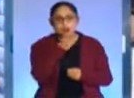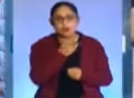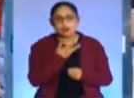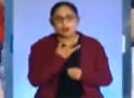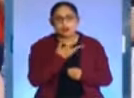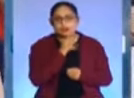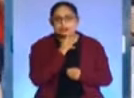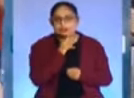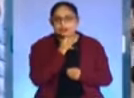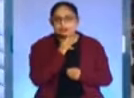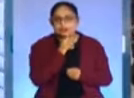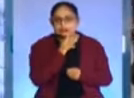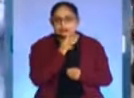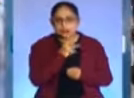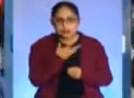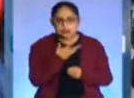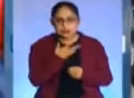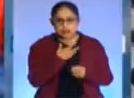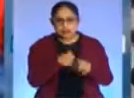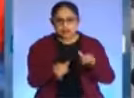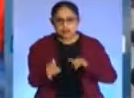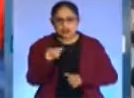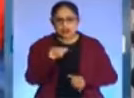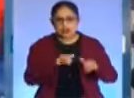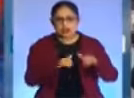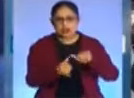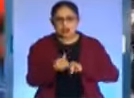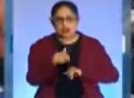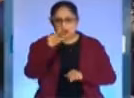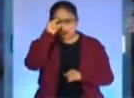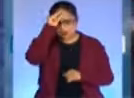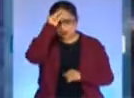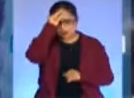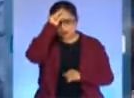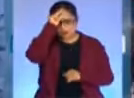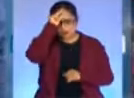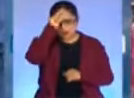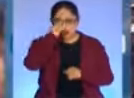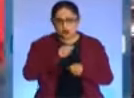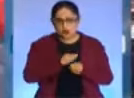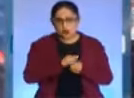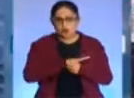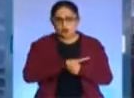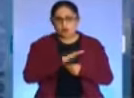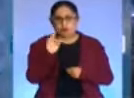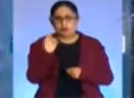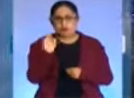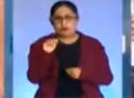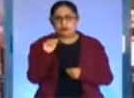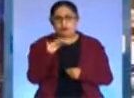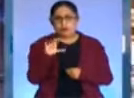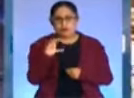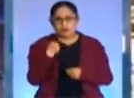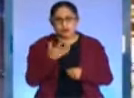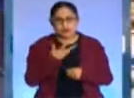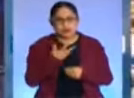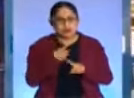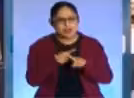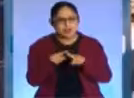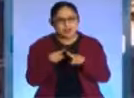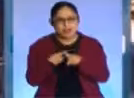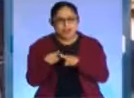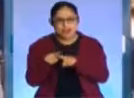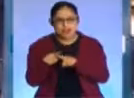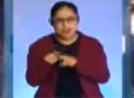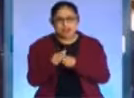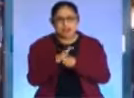de preocupación. A decir del químico farmacobiólogo experto en el tema COVID, Francisco Naranjo, hay una serie de variables que deben